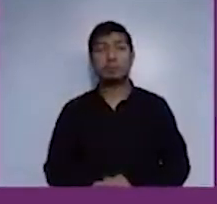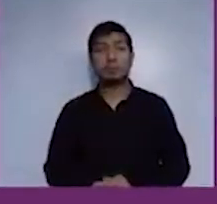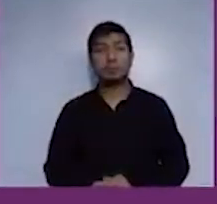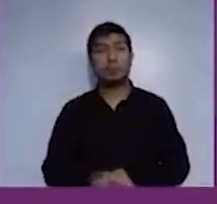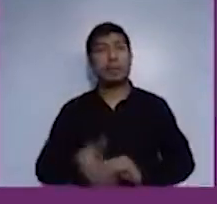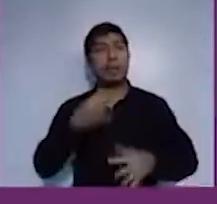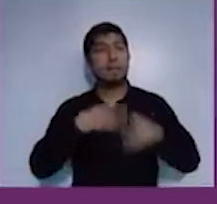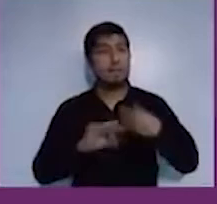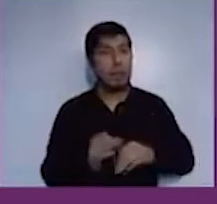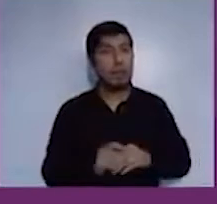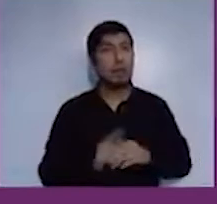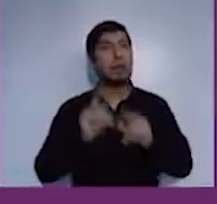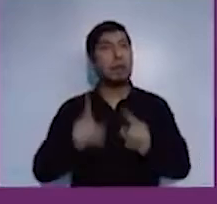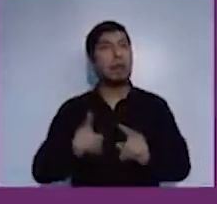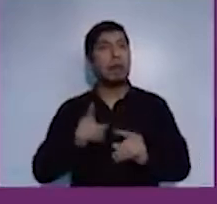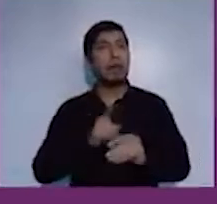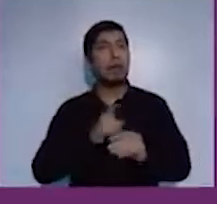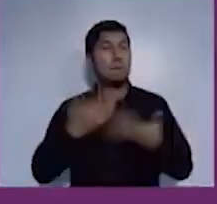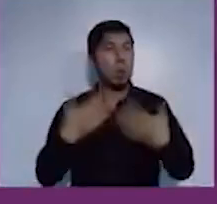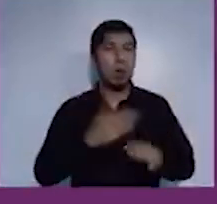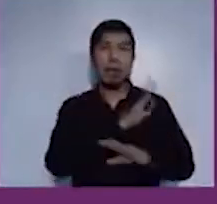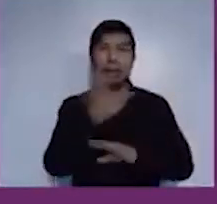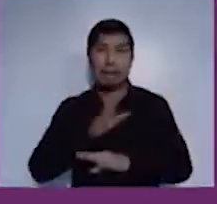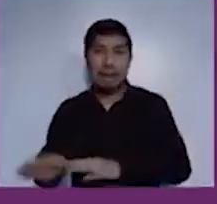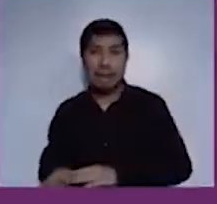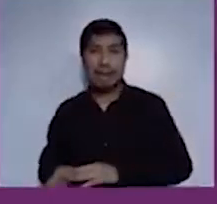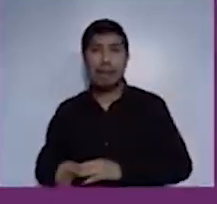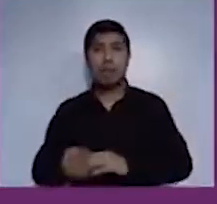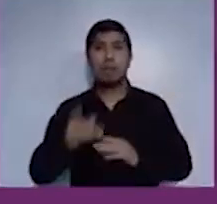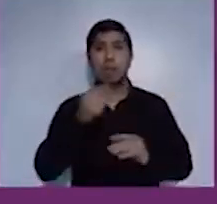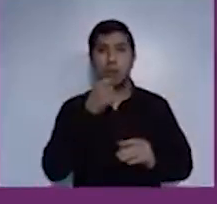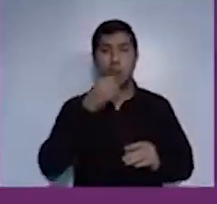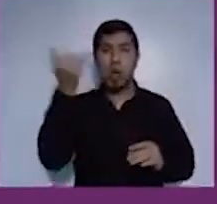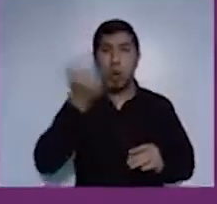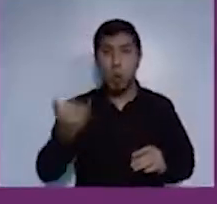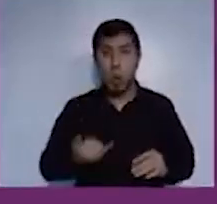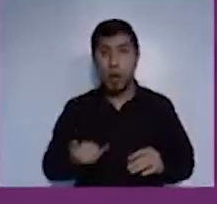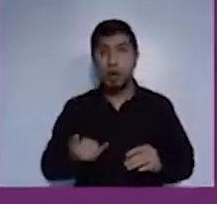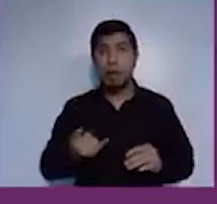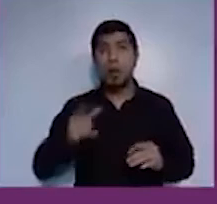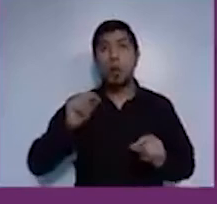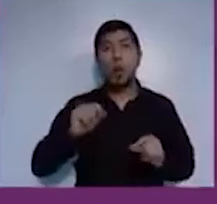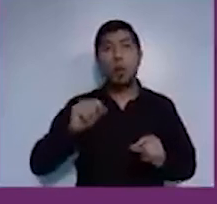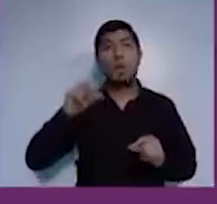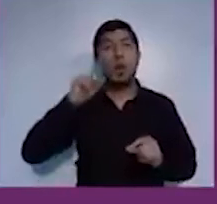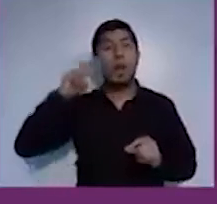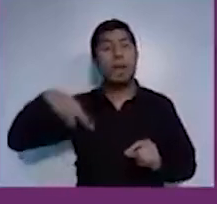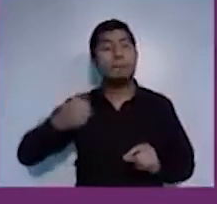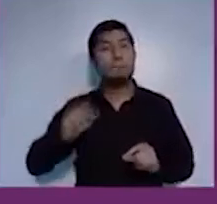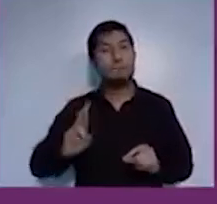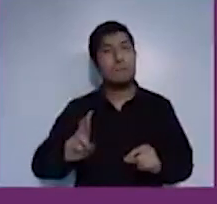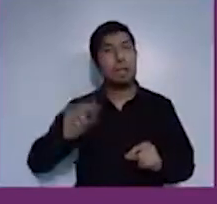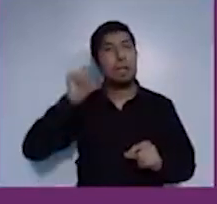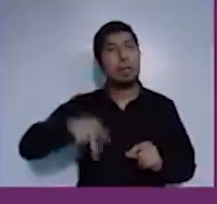la circulación por terminación de DNI. Esto quiere decir que el jueves 9 van a poder circular los impares, el viernes 10